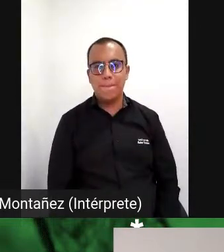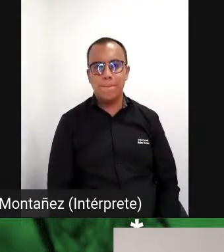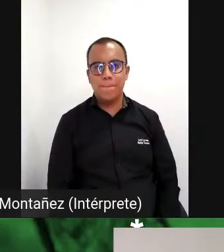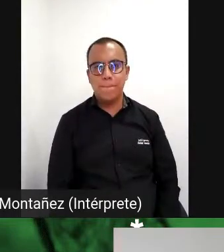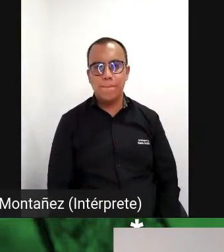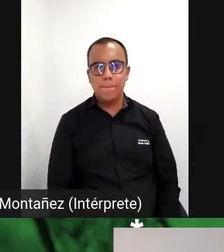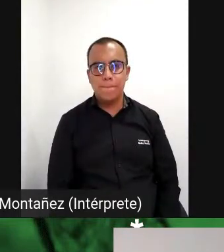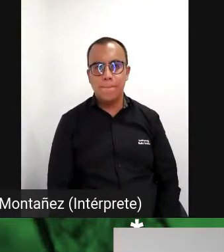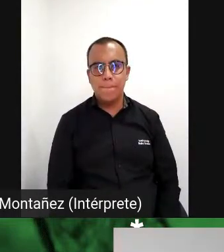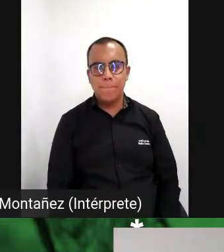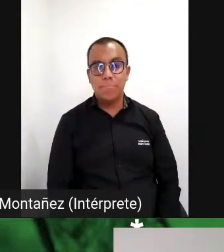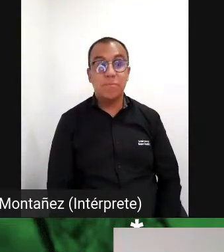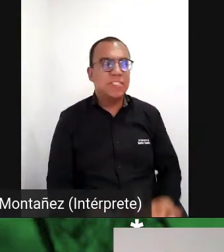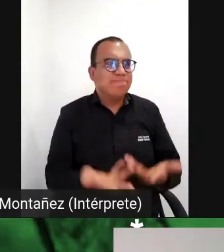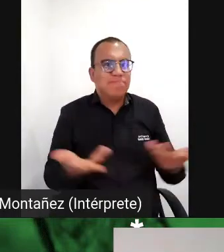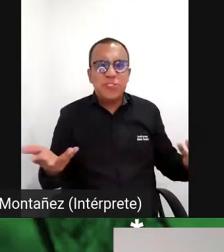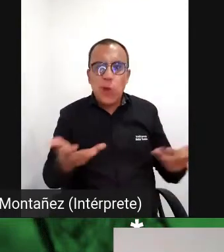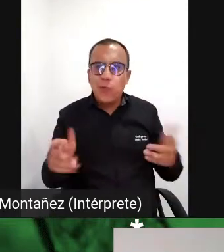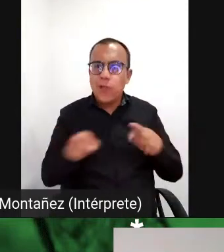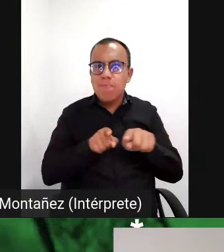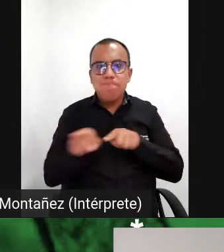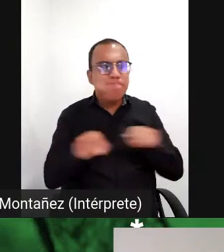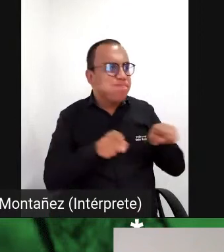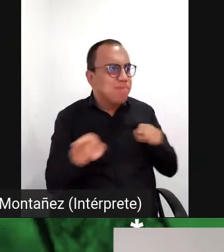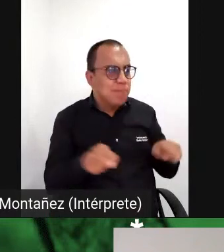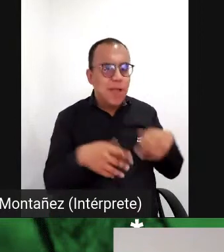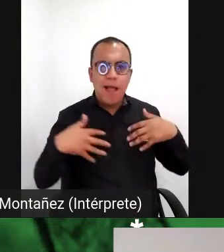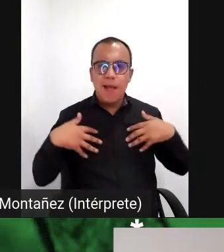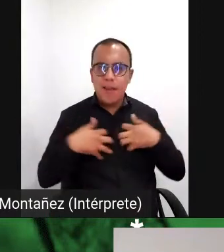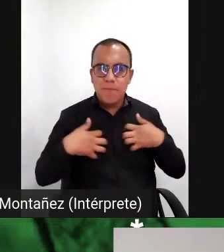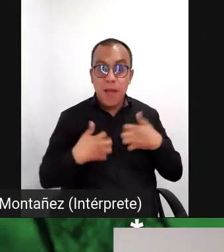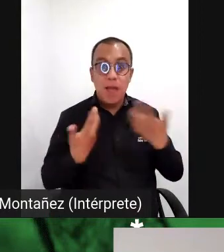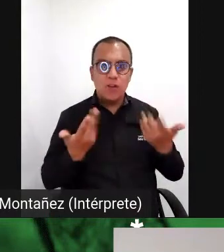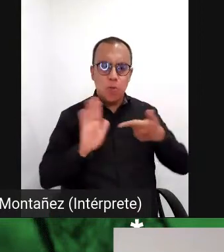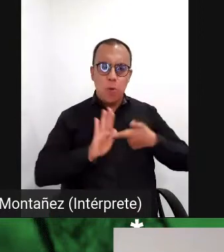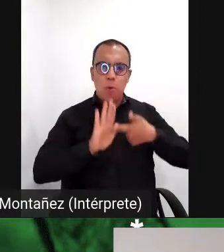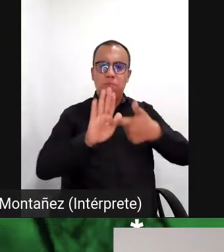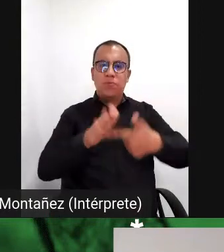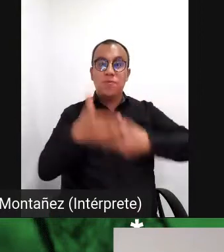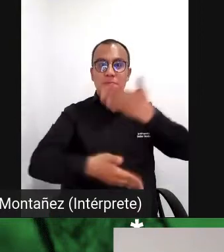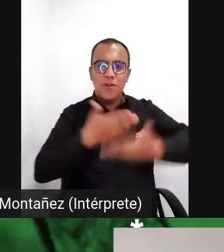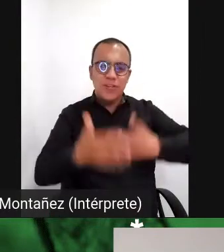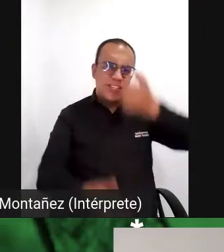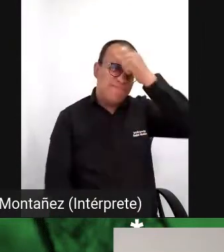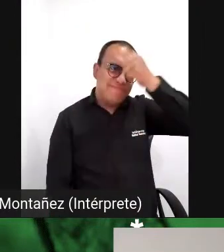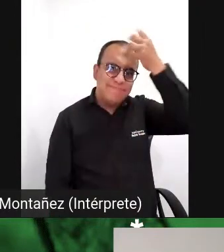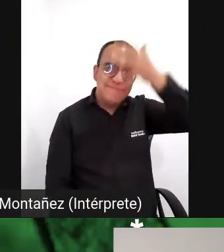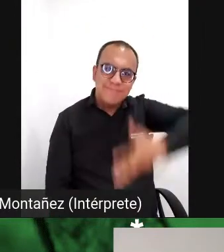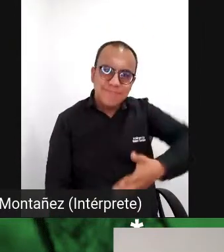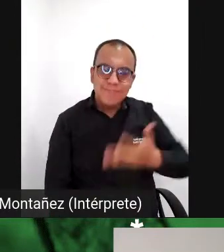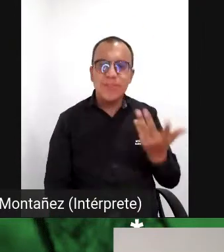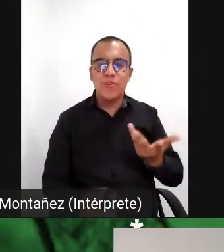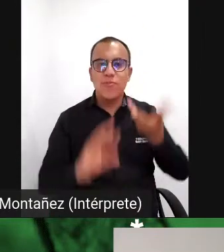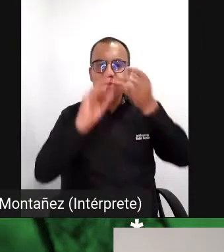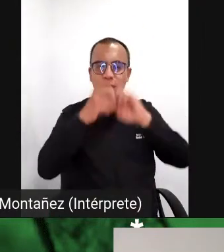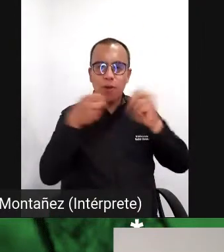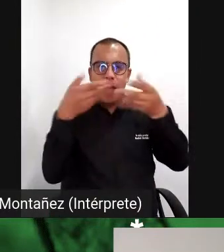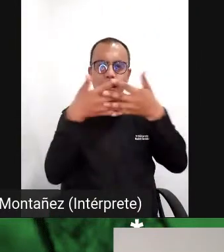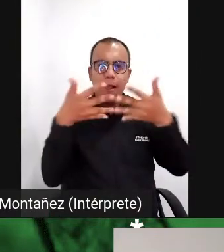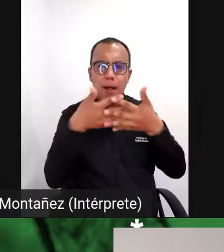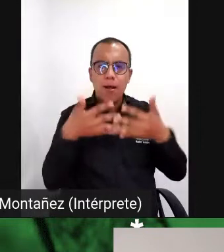de dónde podían estar las especies, cómo podíamos presentar esto de una manera didáctica, cómo poder, digamos, un lenguaje muy,